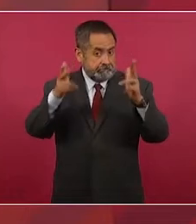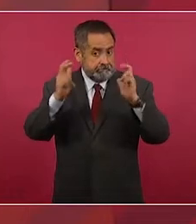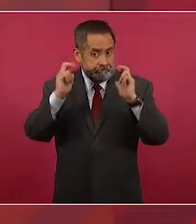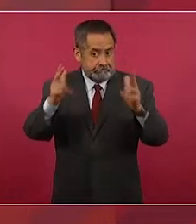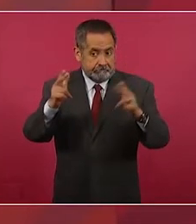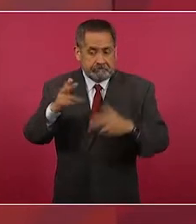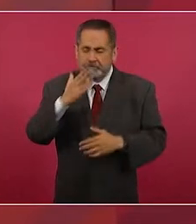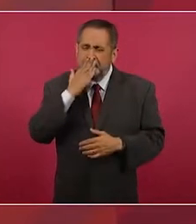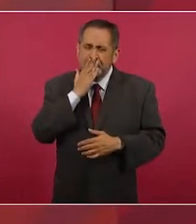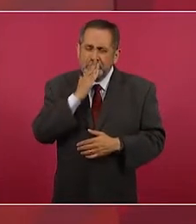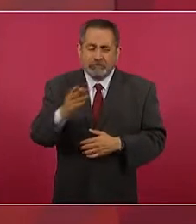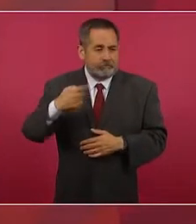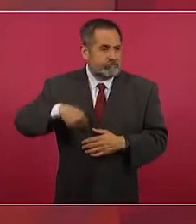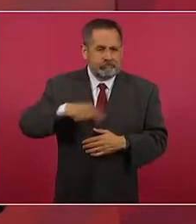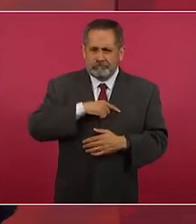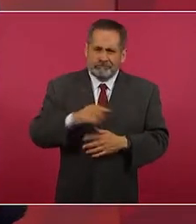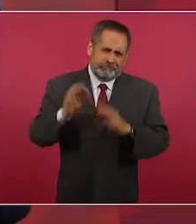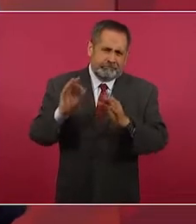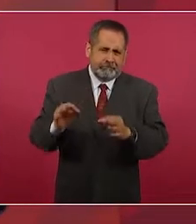que